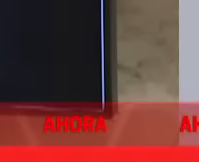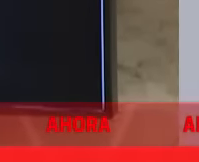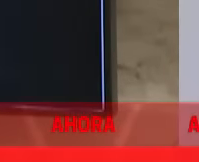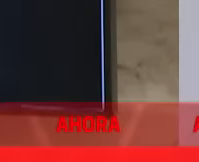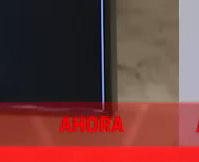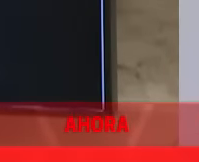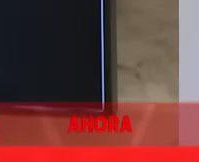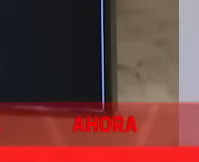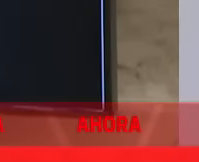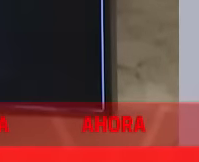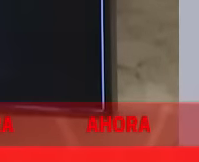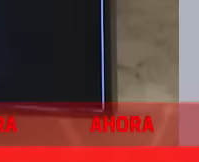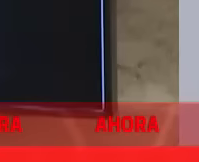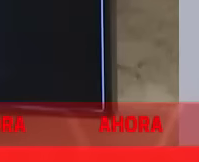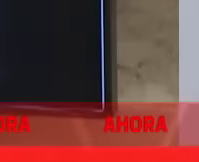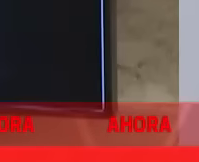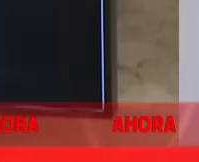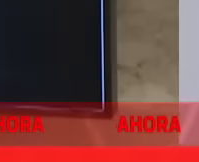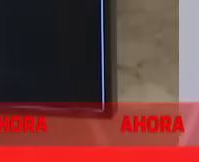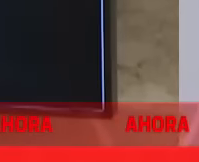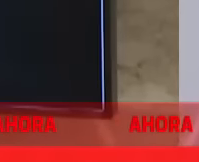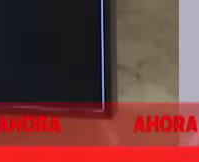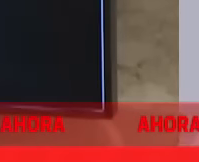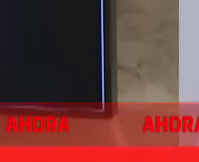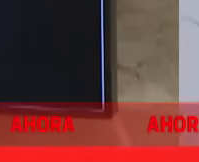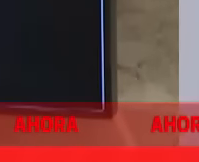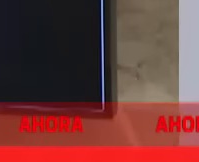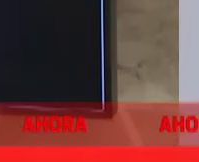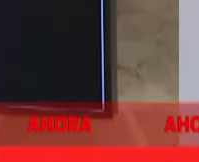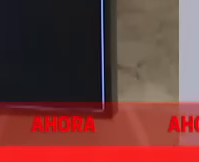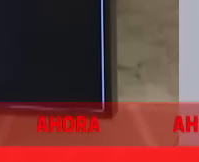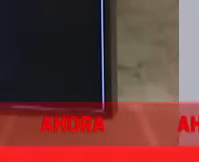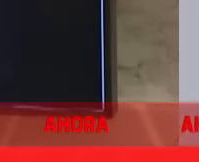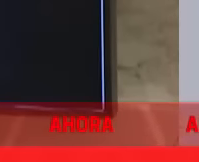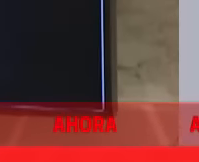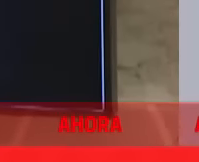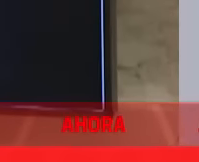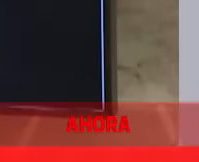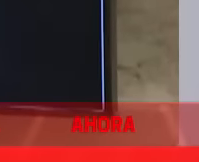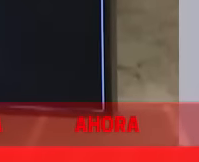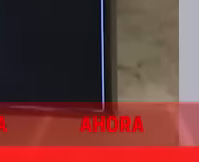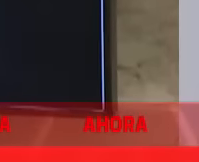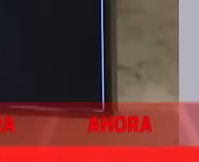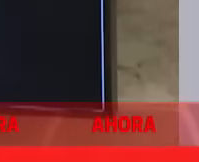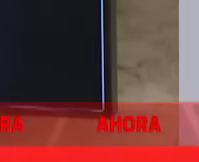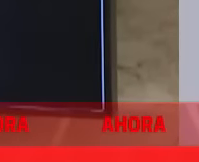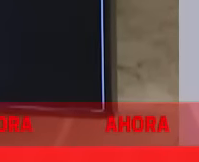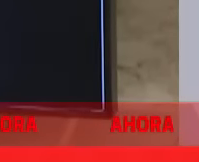Estamos. A ver, ahí hay una discusión entre el secretario parlamentario.